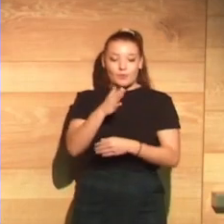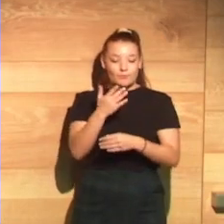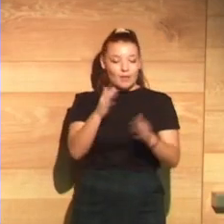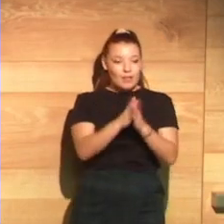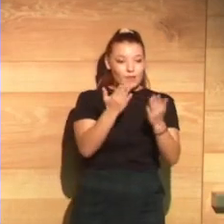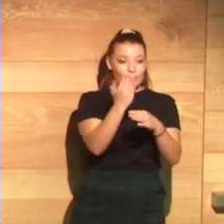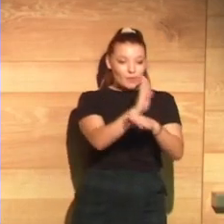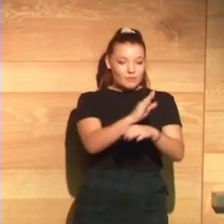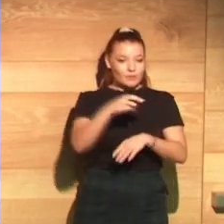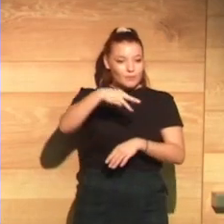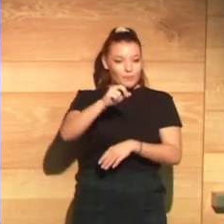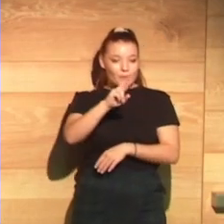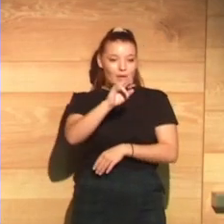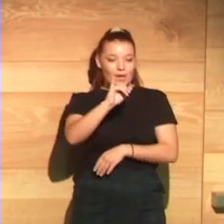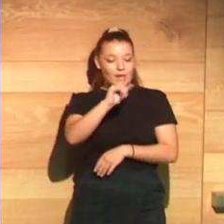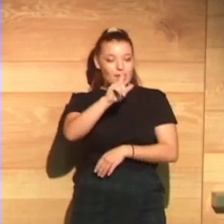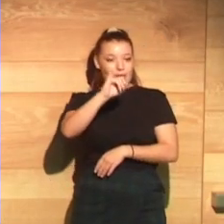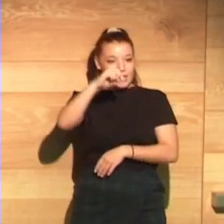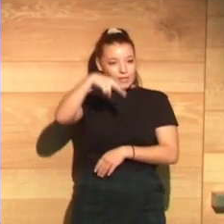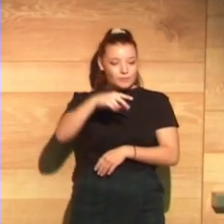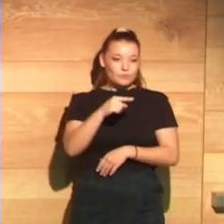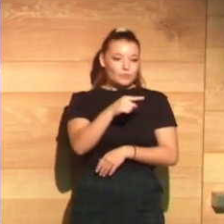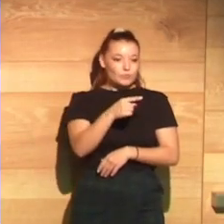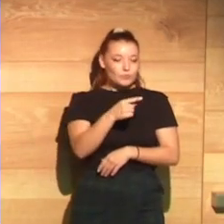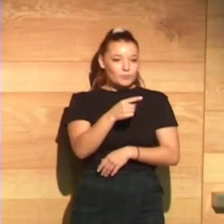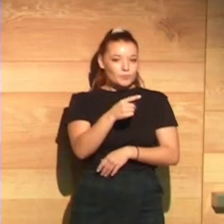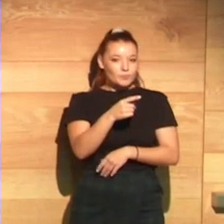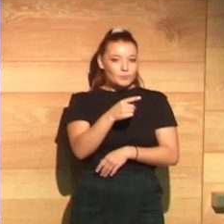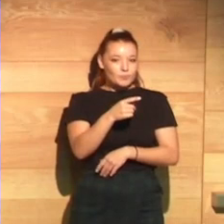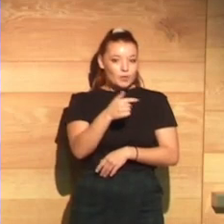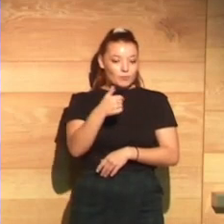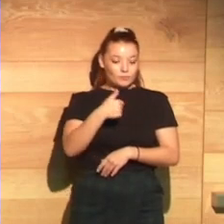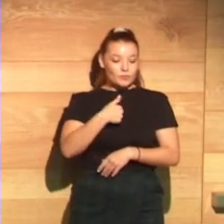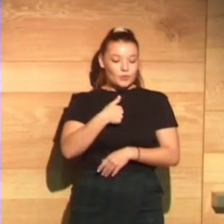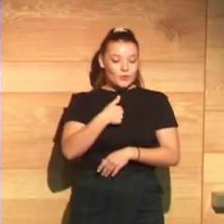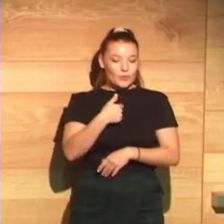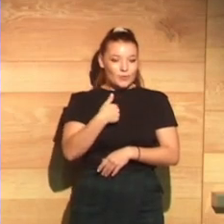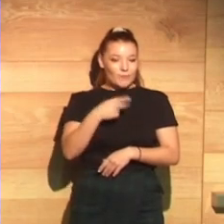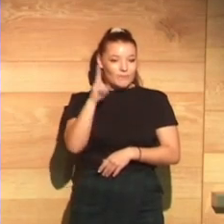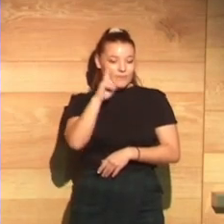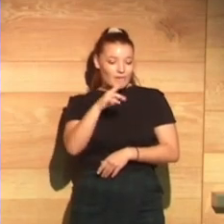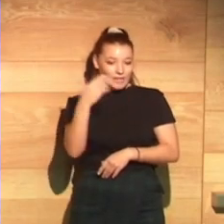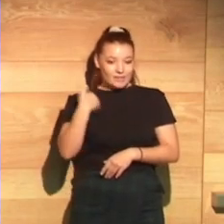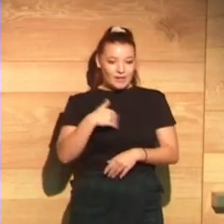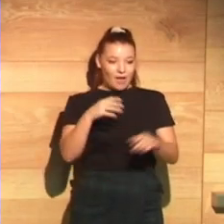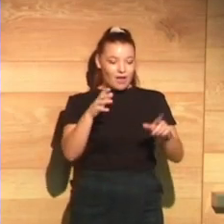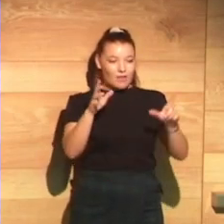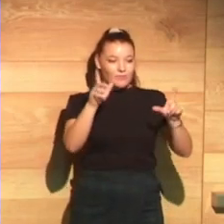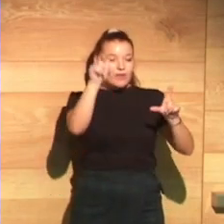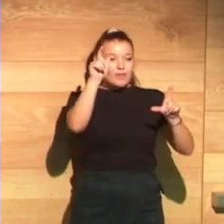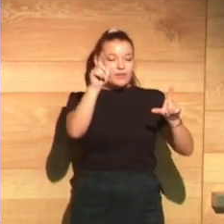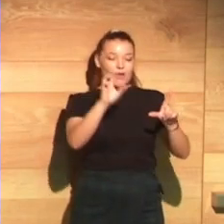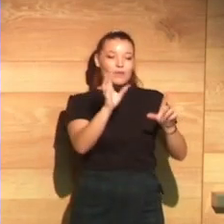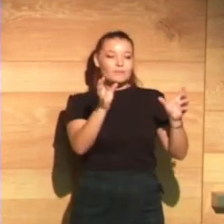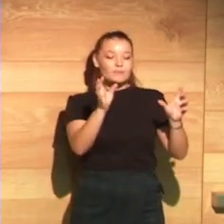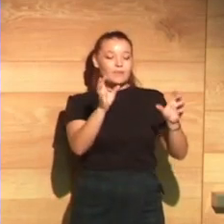este libro contigo, que es esta Marilyn, a la que tú le das, yo que he visto Marilyn muchas veces en el cine,